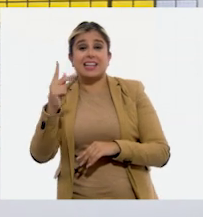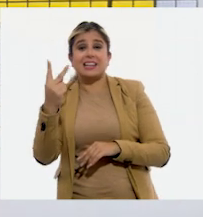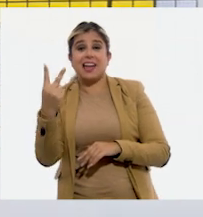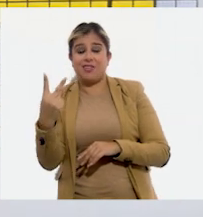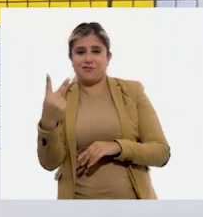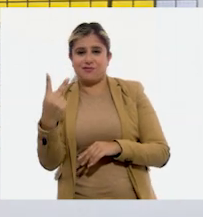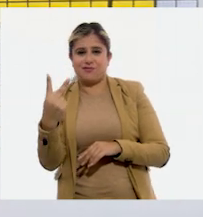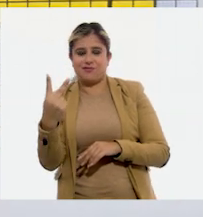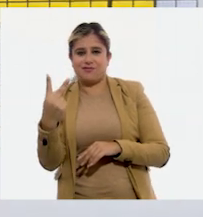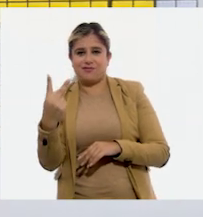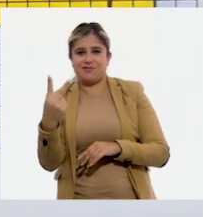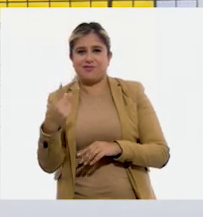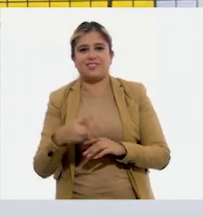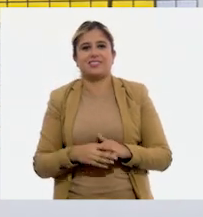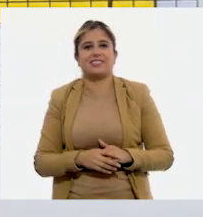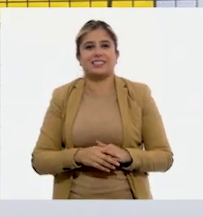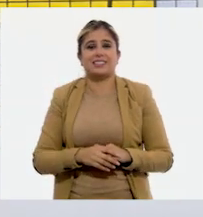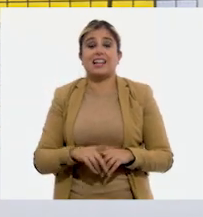72.